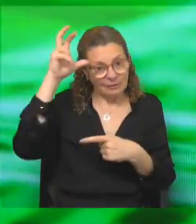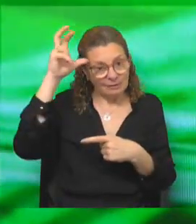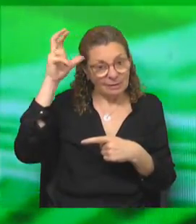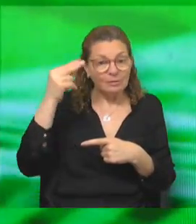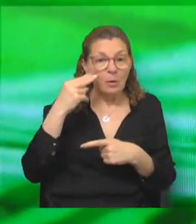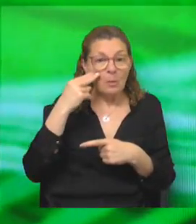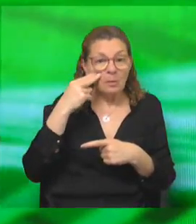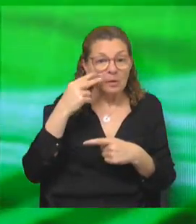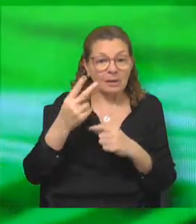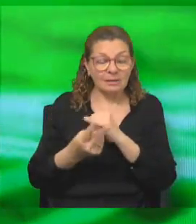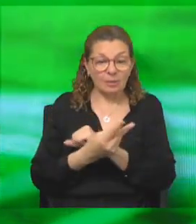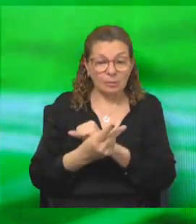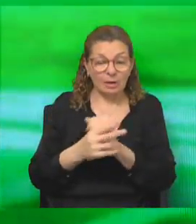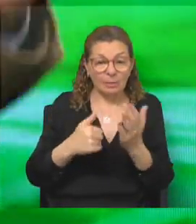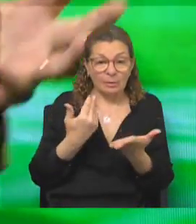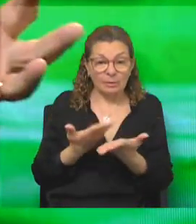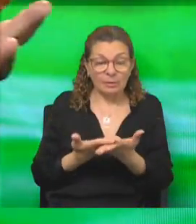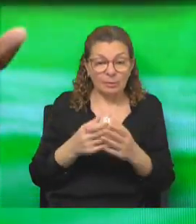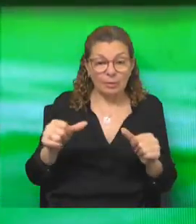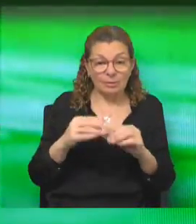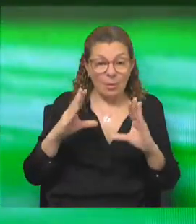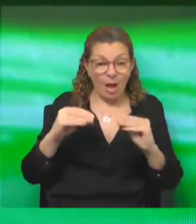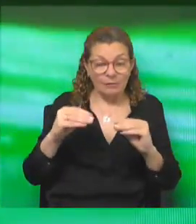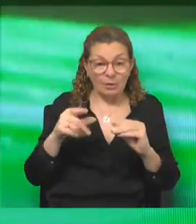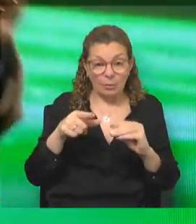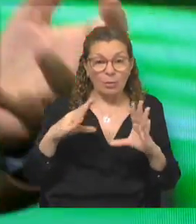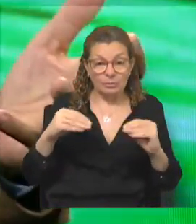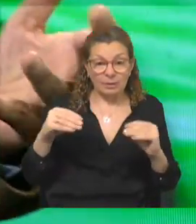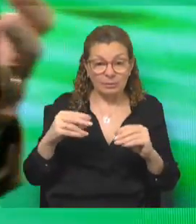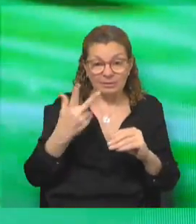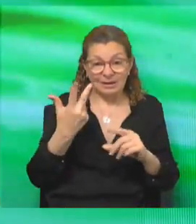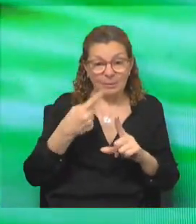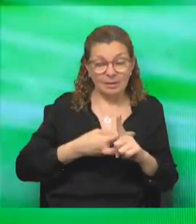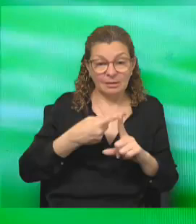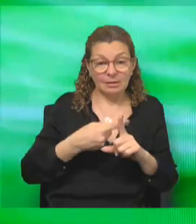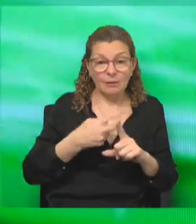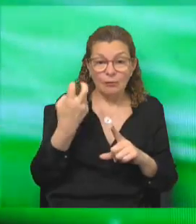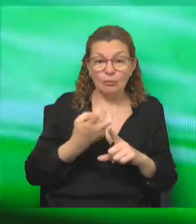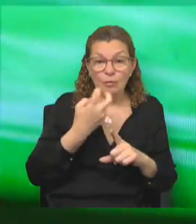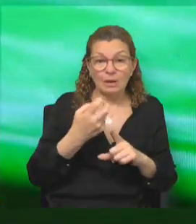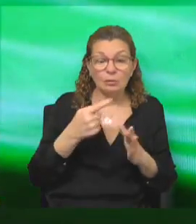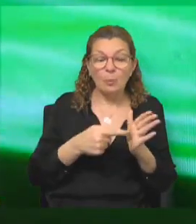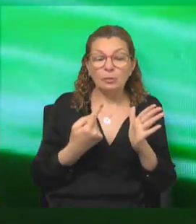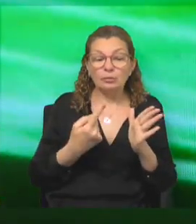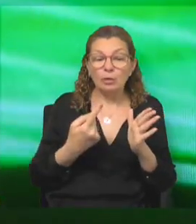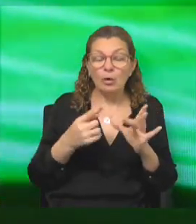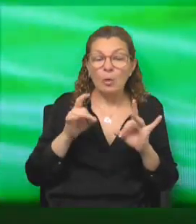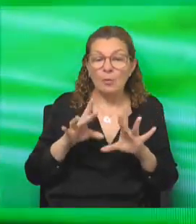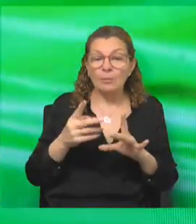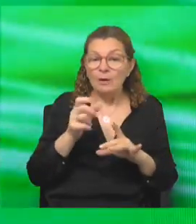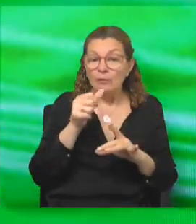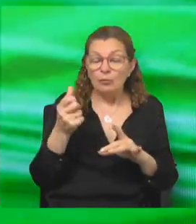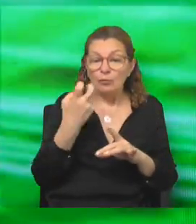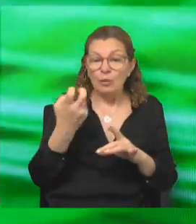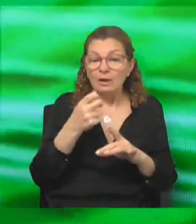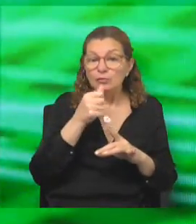un problema con la seguridad por qué no hacemos un diálogo y hubo un diálogo de TR meses buscando puntos en común para resolver uno